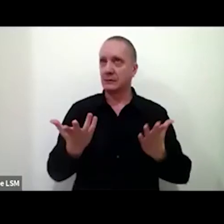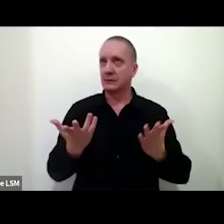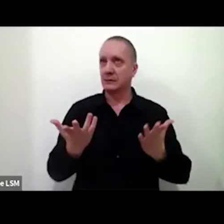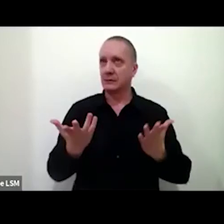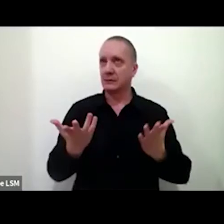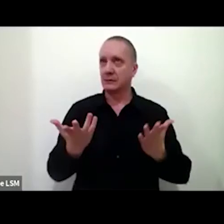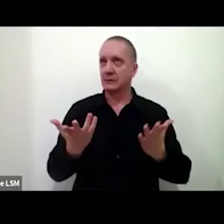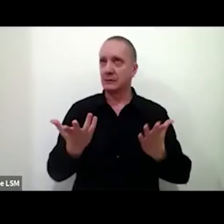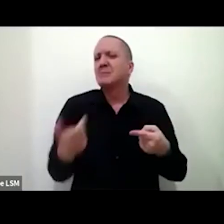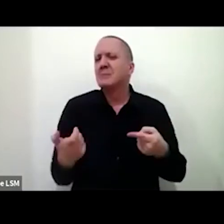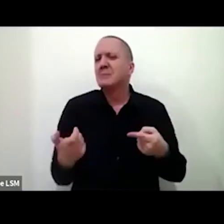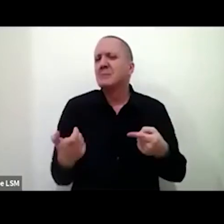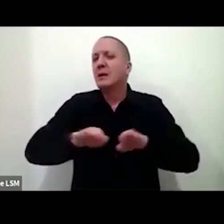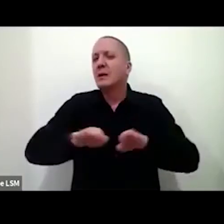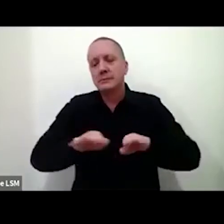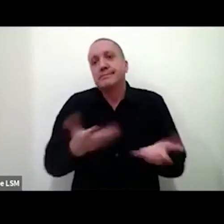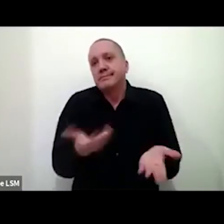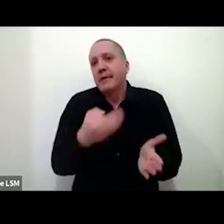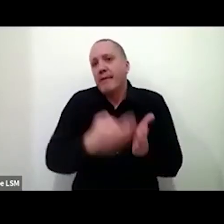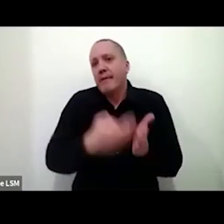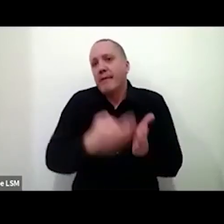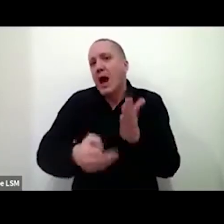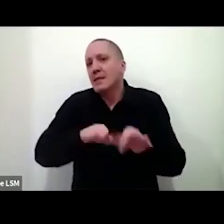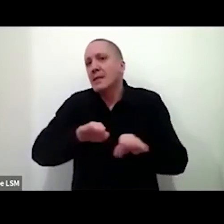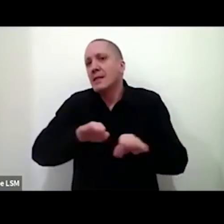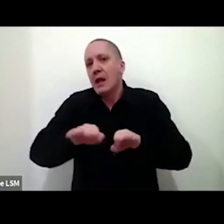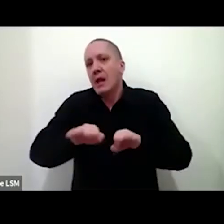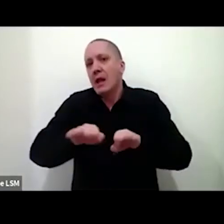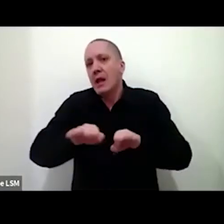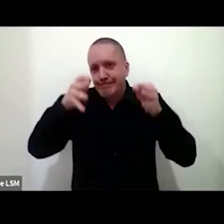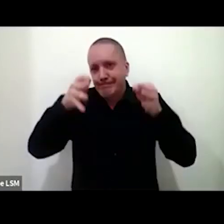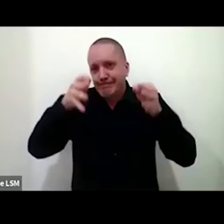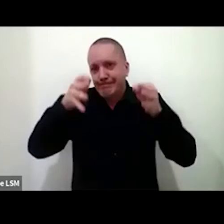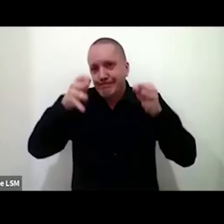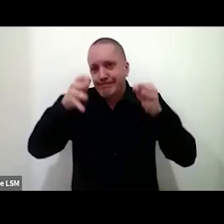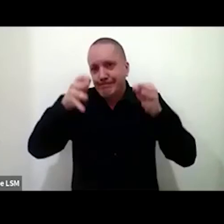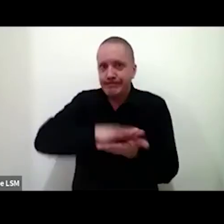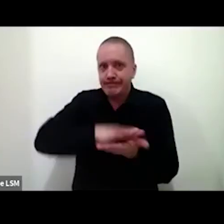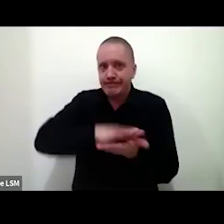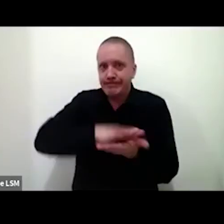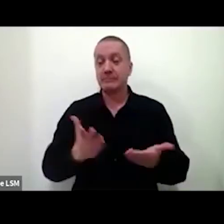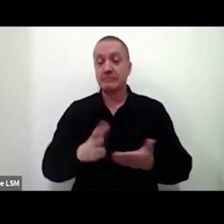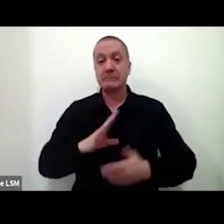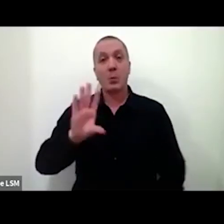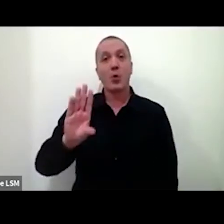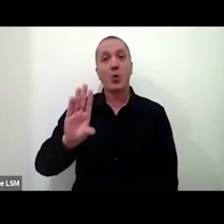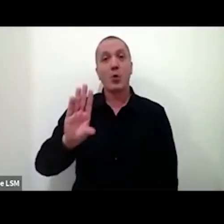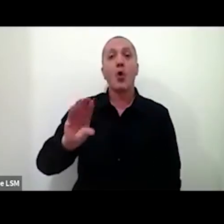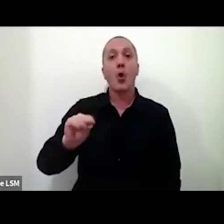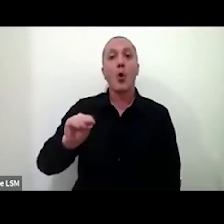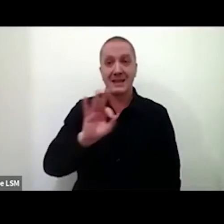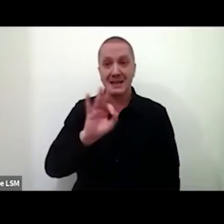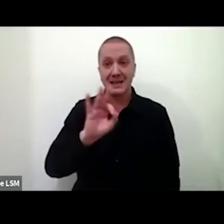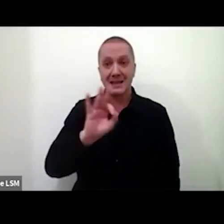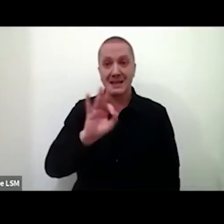población no existe. Desnuda las ausencias del Estado que nos garantice no solo el acceso, sino el derecho y la permanencia en